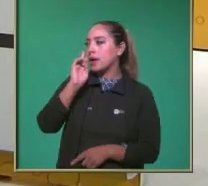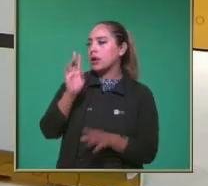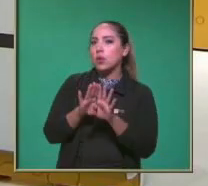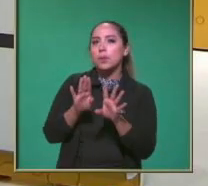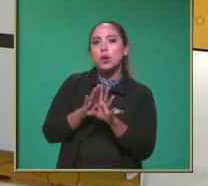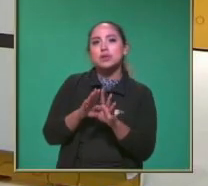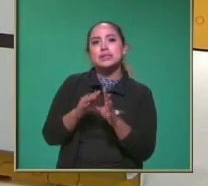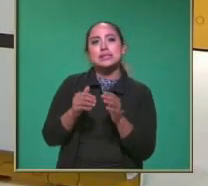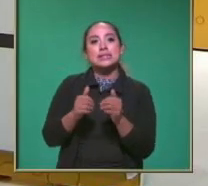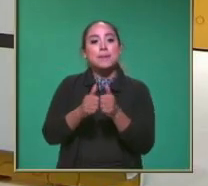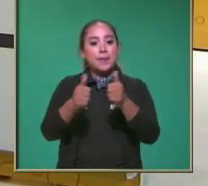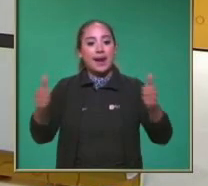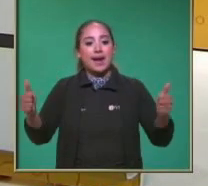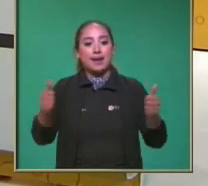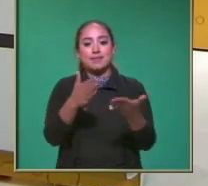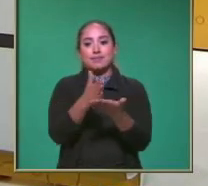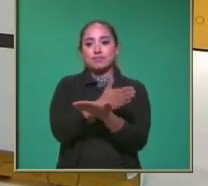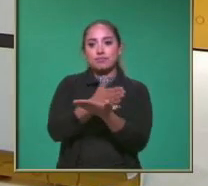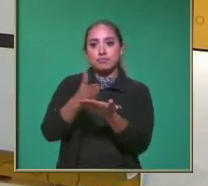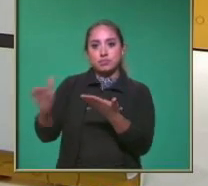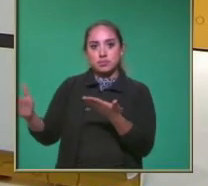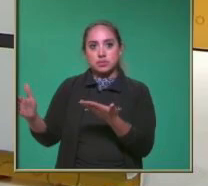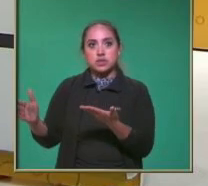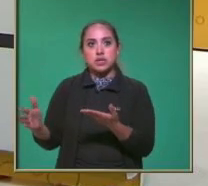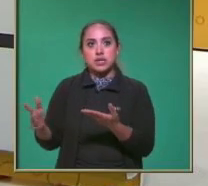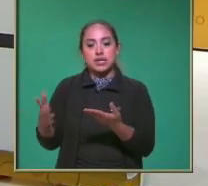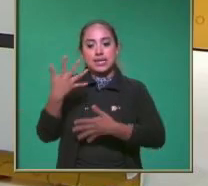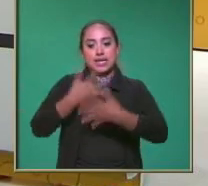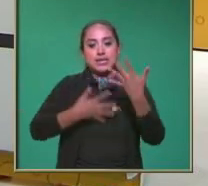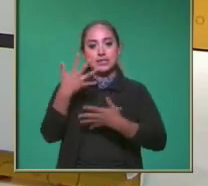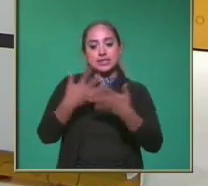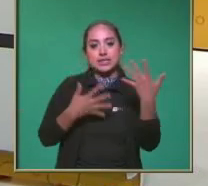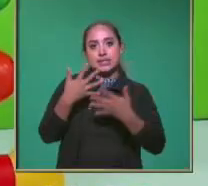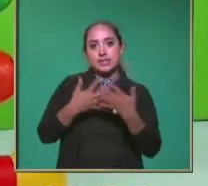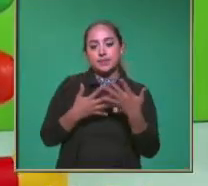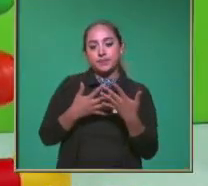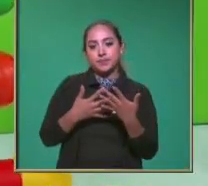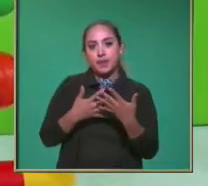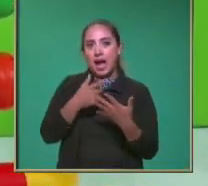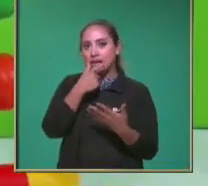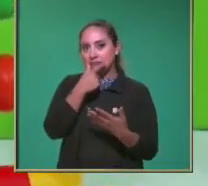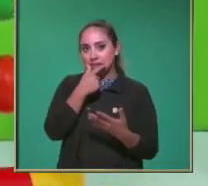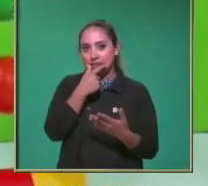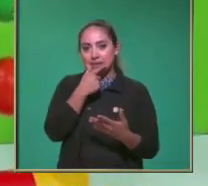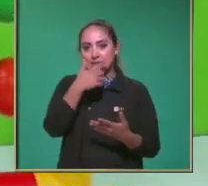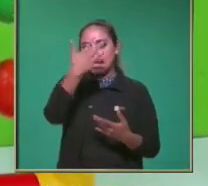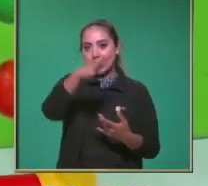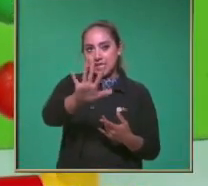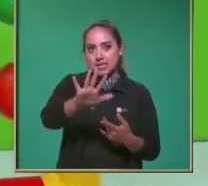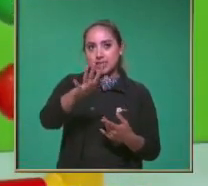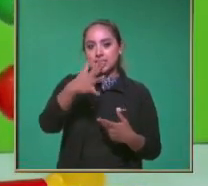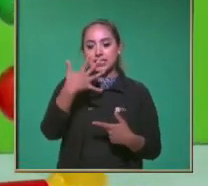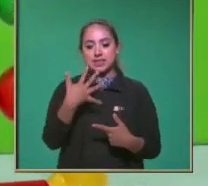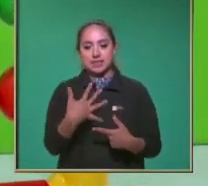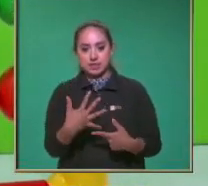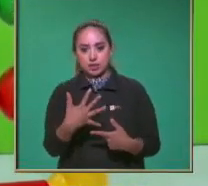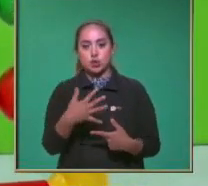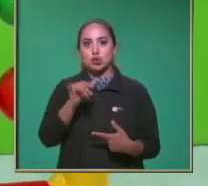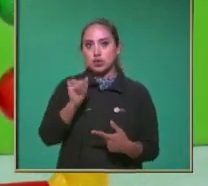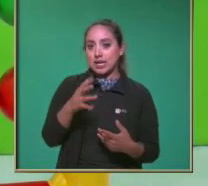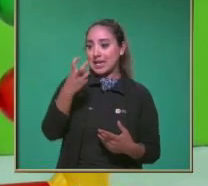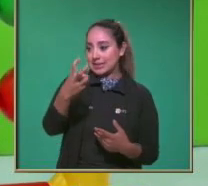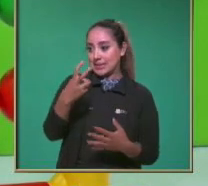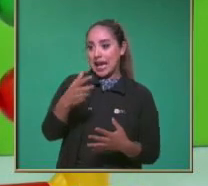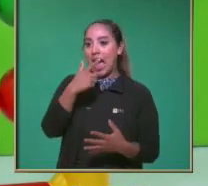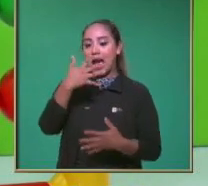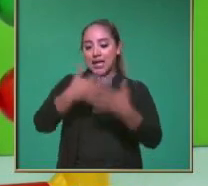separar primero las 15 galletas. Y aquí tenemos 10 y 5. Estas representan